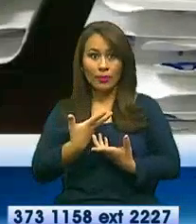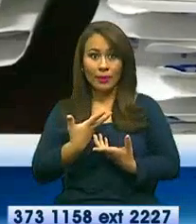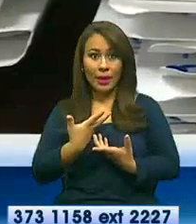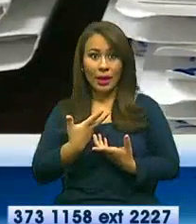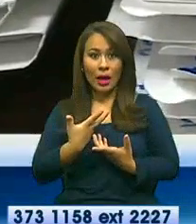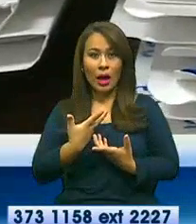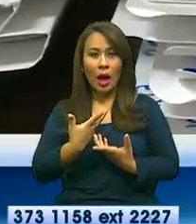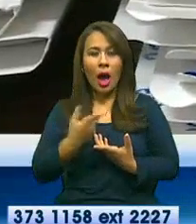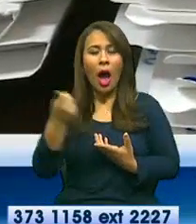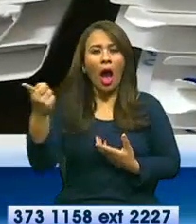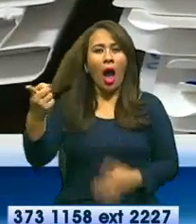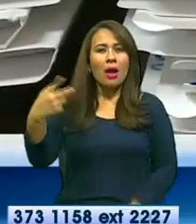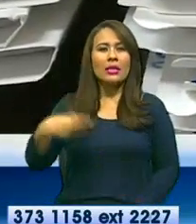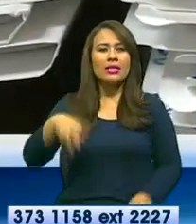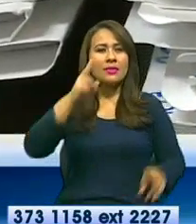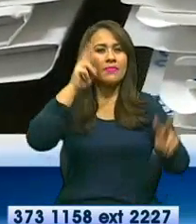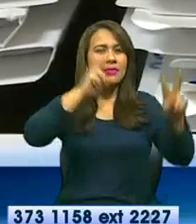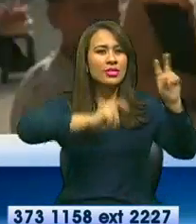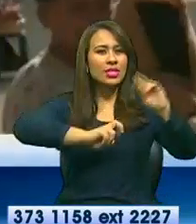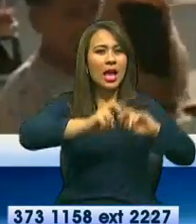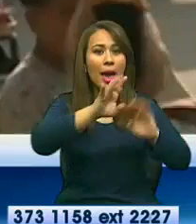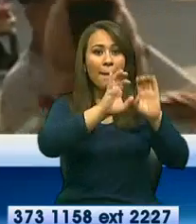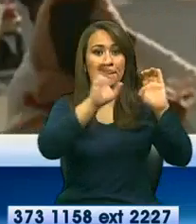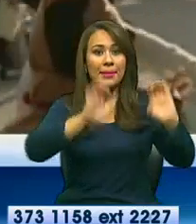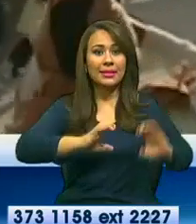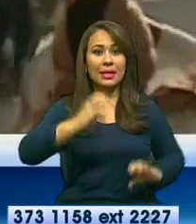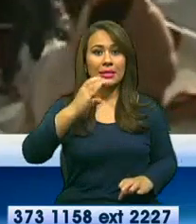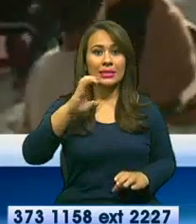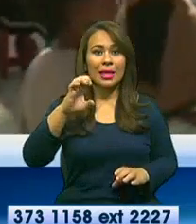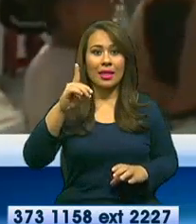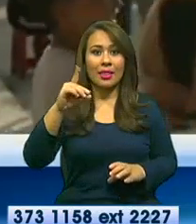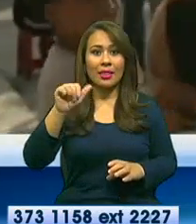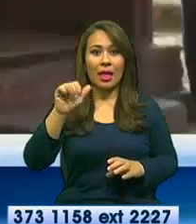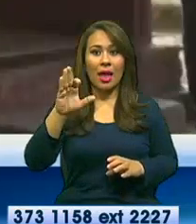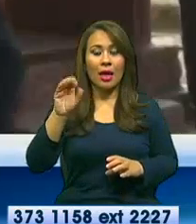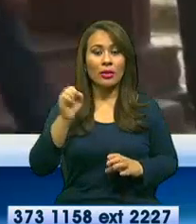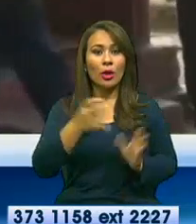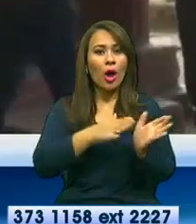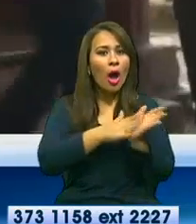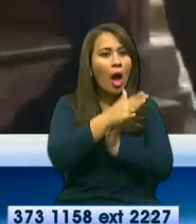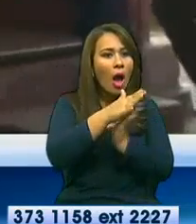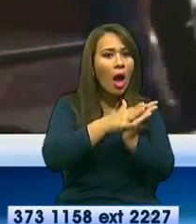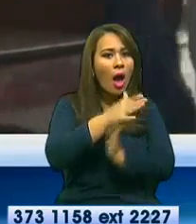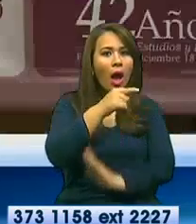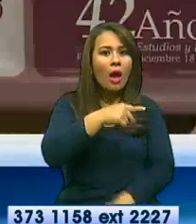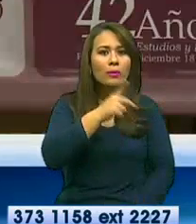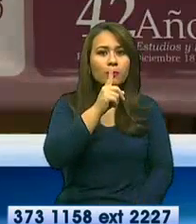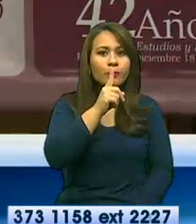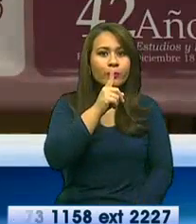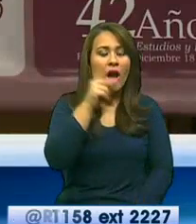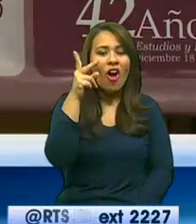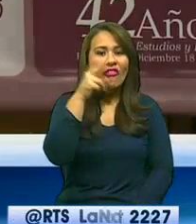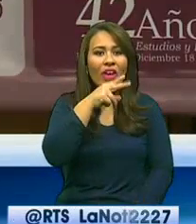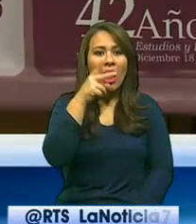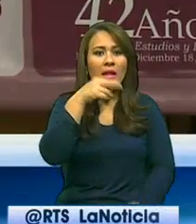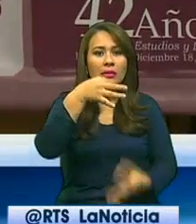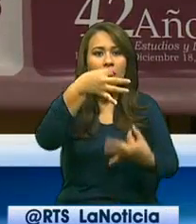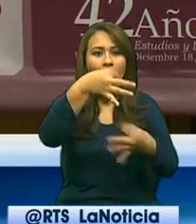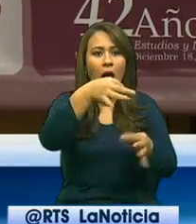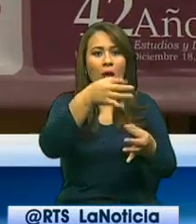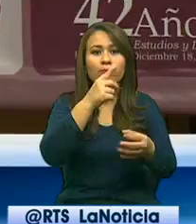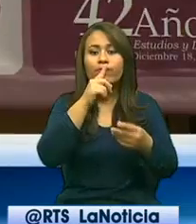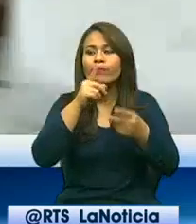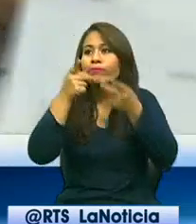de falsificación y uso de documento falso en el exit poll de la segunda vuelta electoral, mediante el cual el Centro de Estudios de Datos